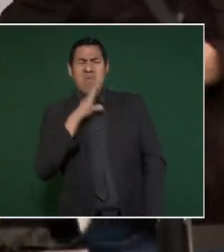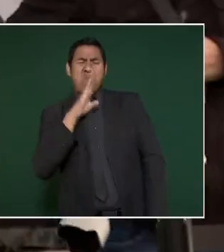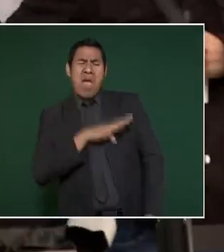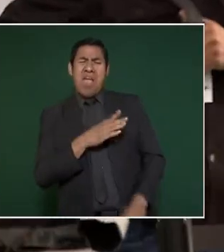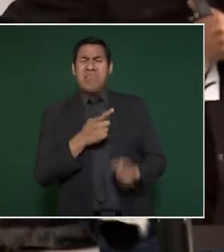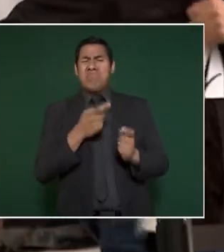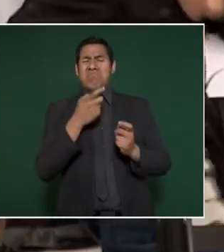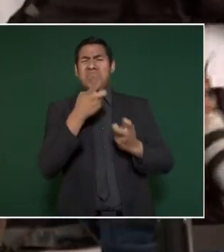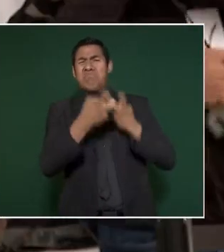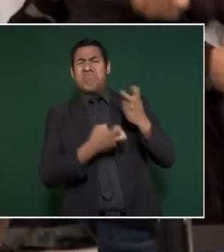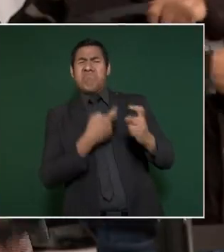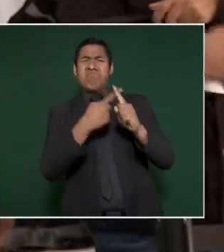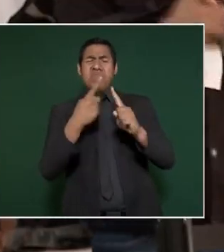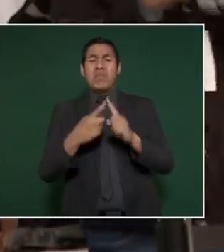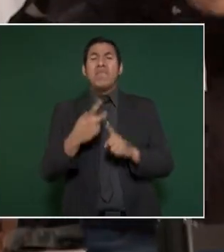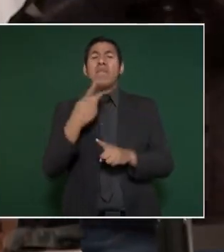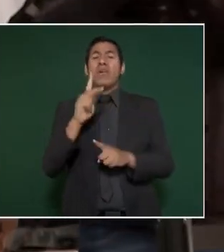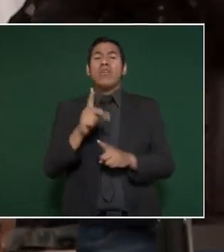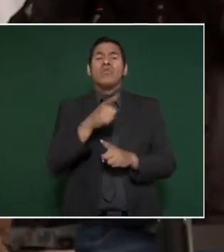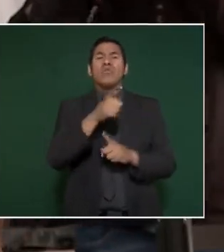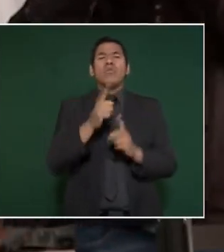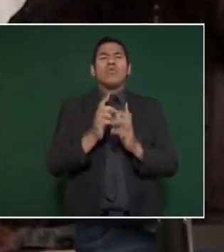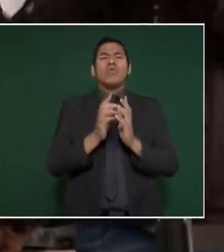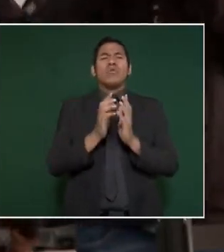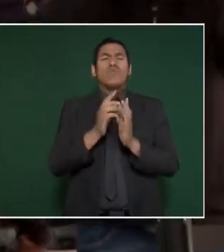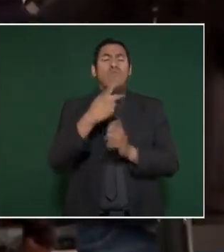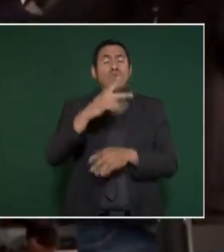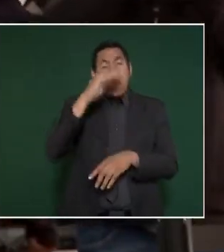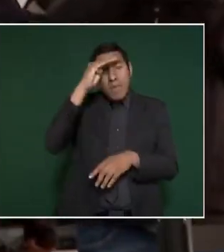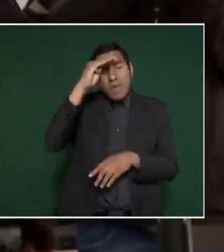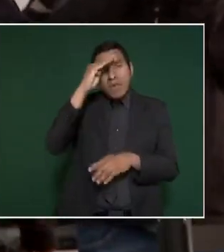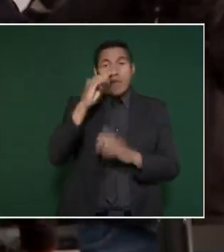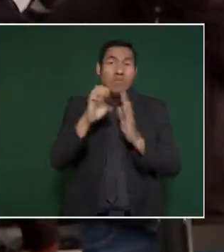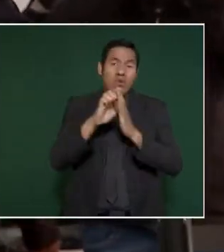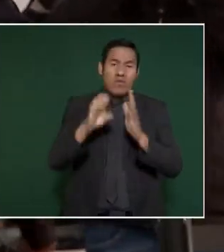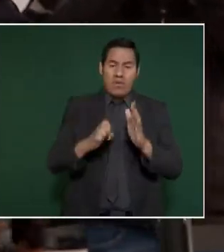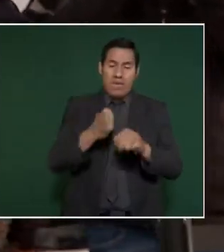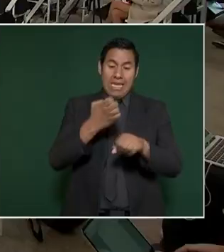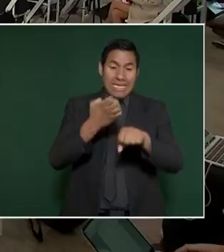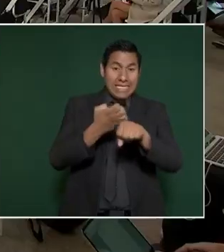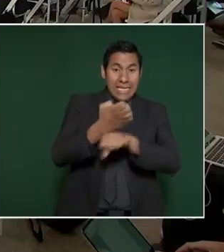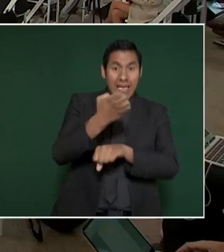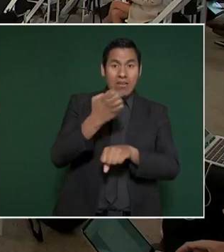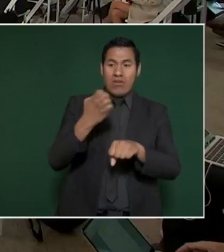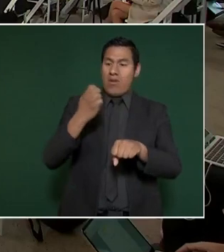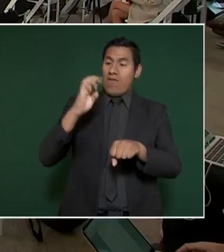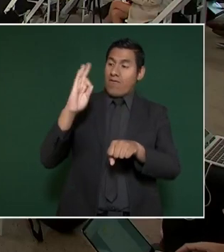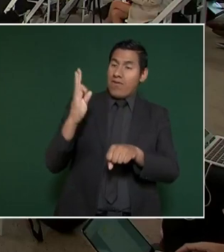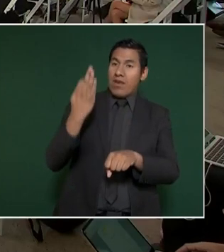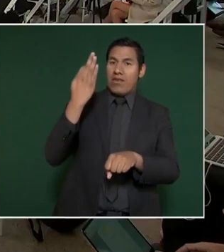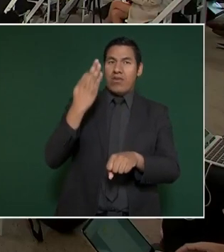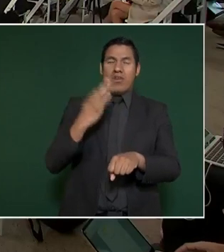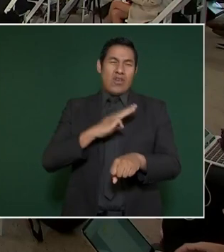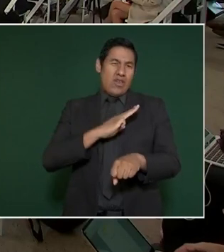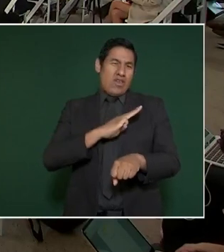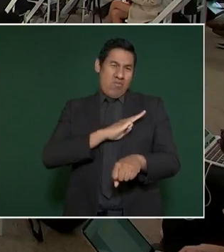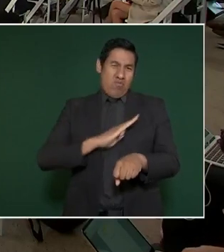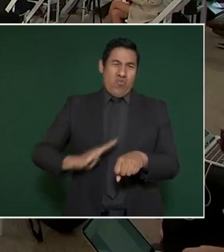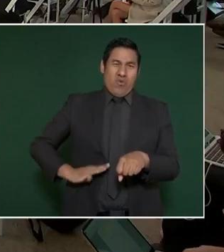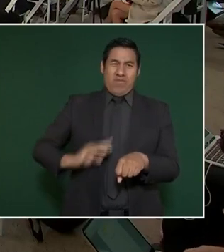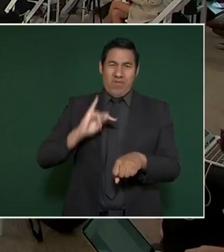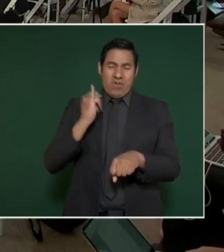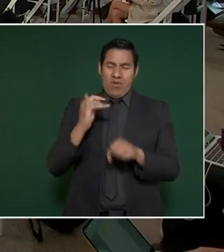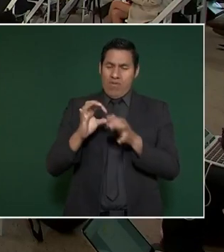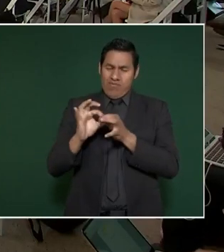este eh coordinación que hay tripartita entre gobierno del Estado entre la federación y el caso de Tijuana Pues nos